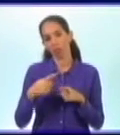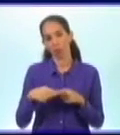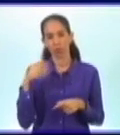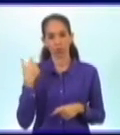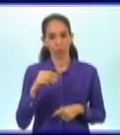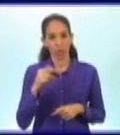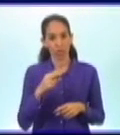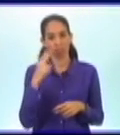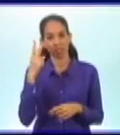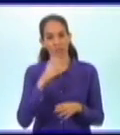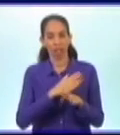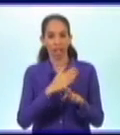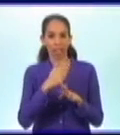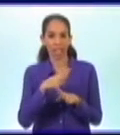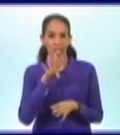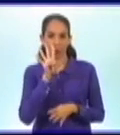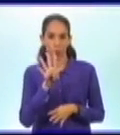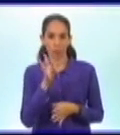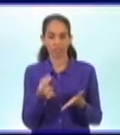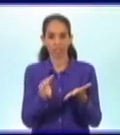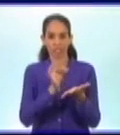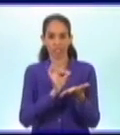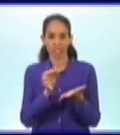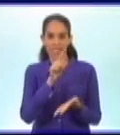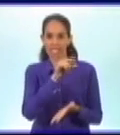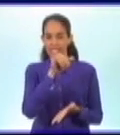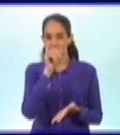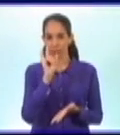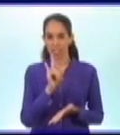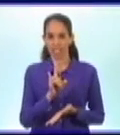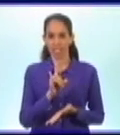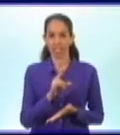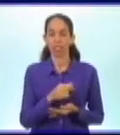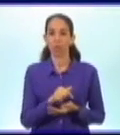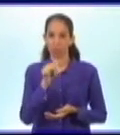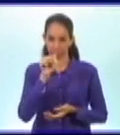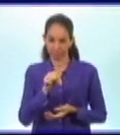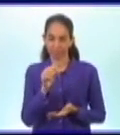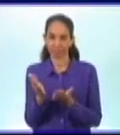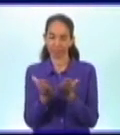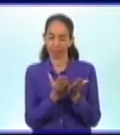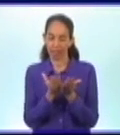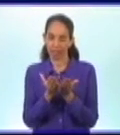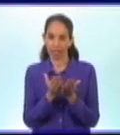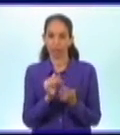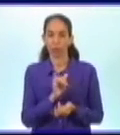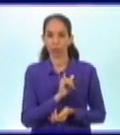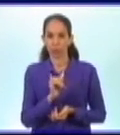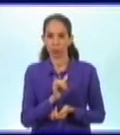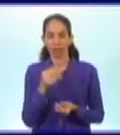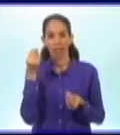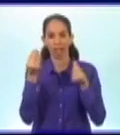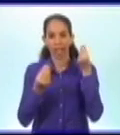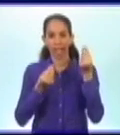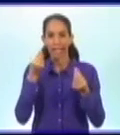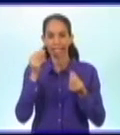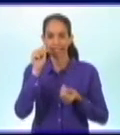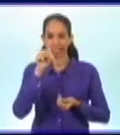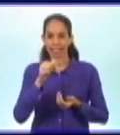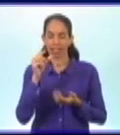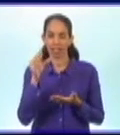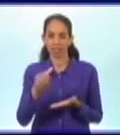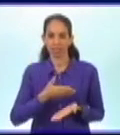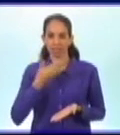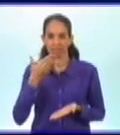2 al 4 de la página 169 del propio cuaderno de ortografía que nos va a permitir analizar este texto.